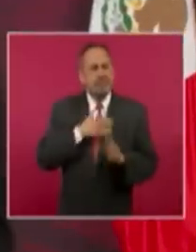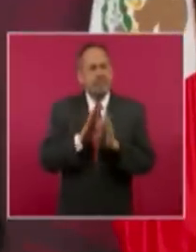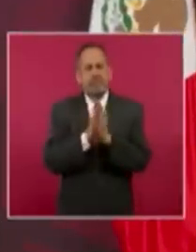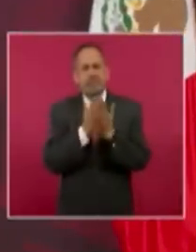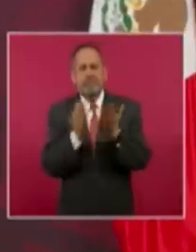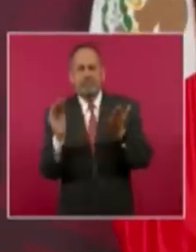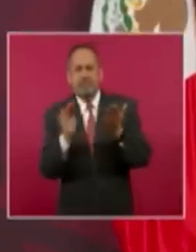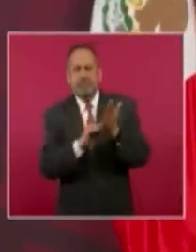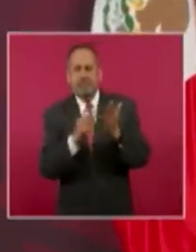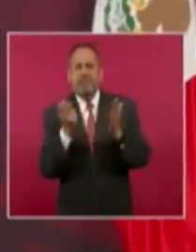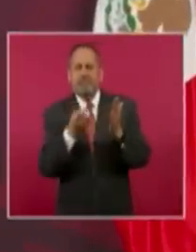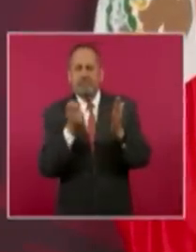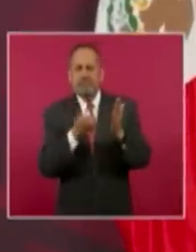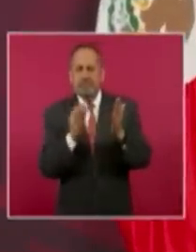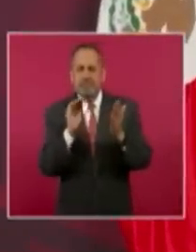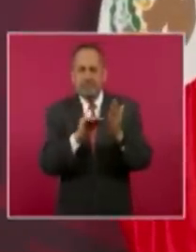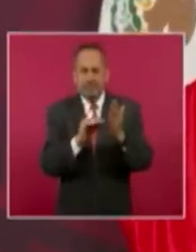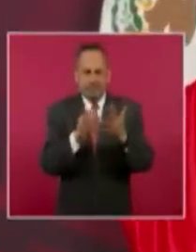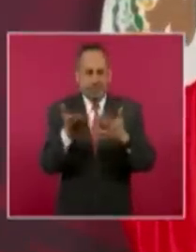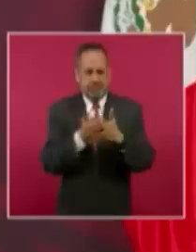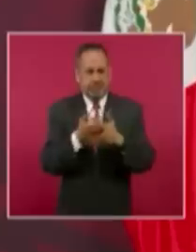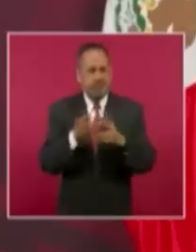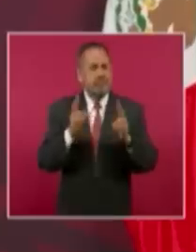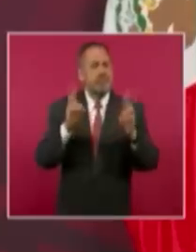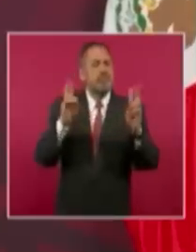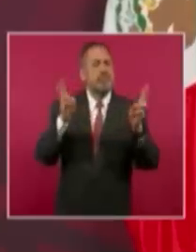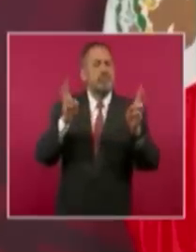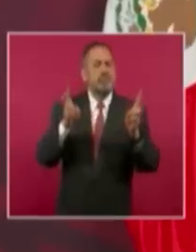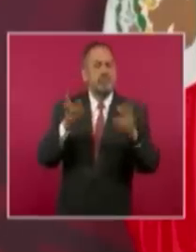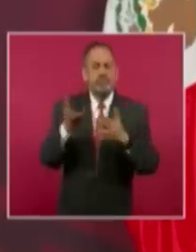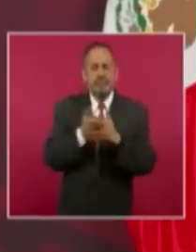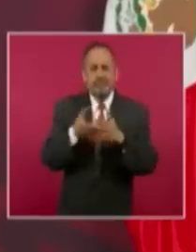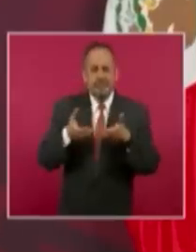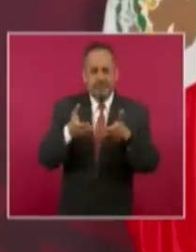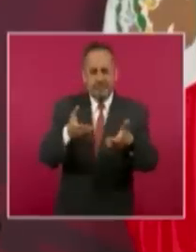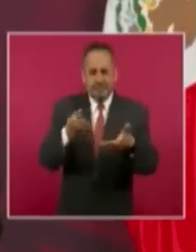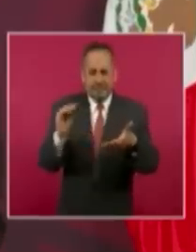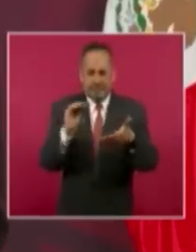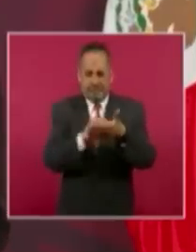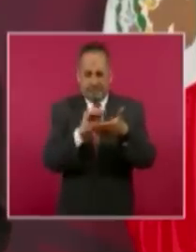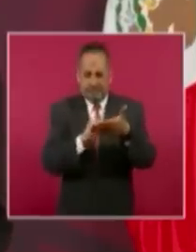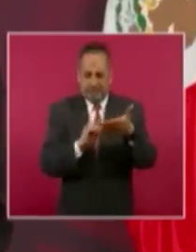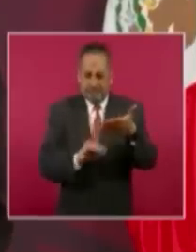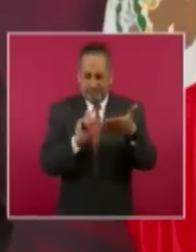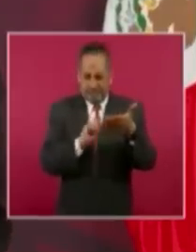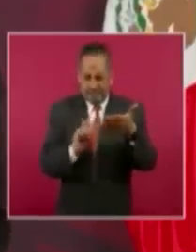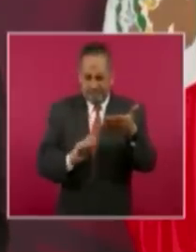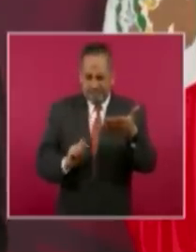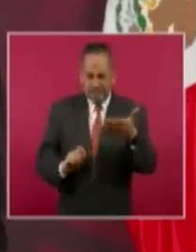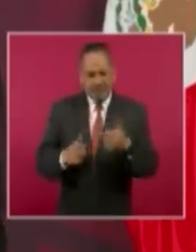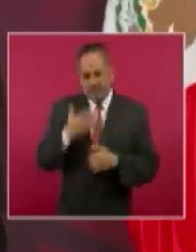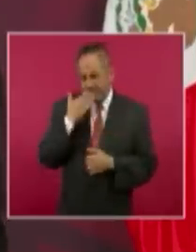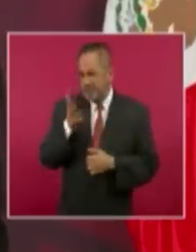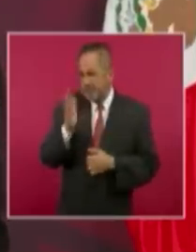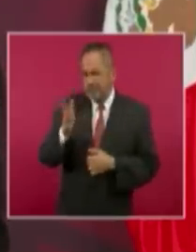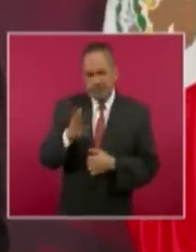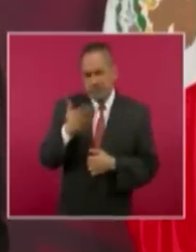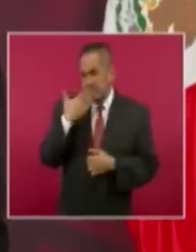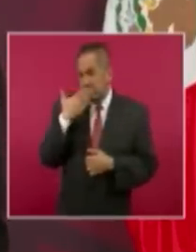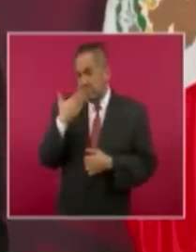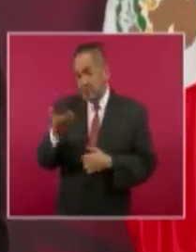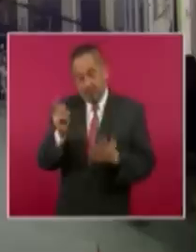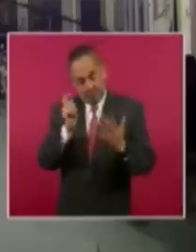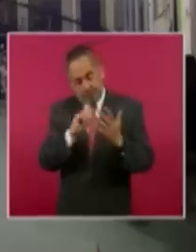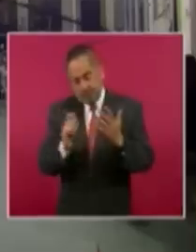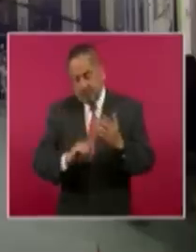ganen y me protejan digo digo la cenaduría de afuera No digo Mira yo sí creo